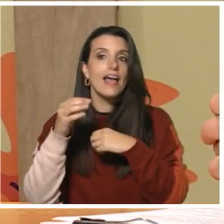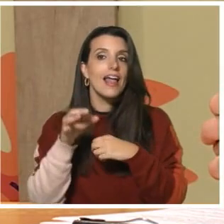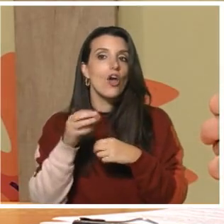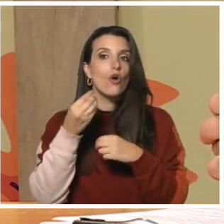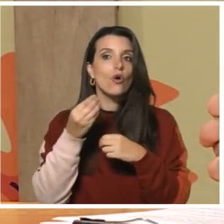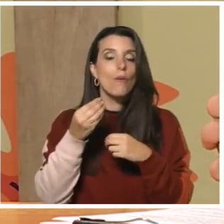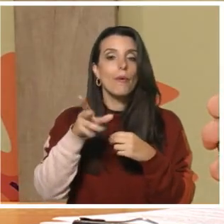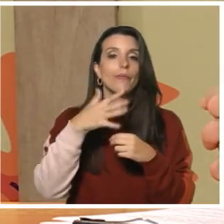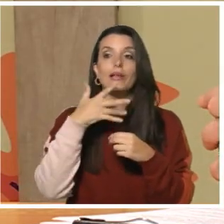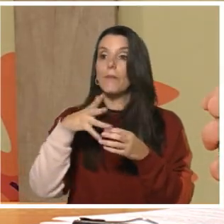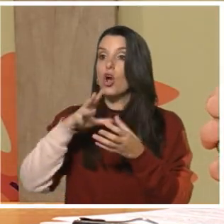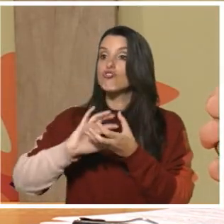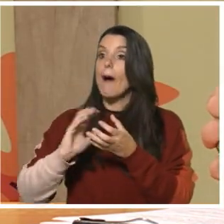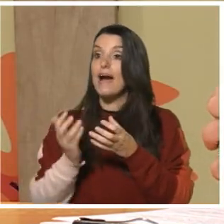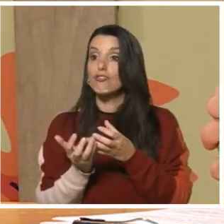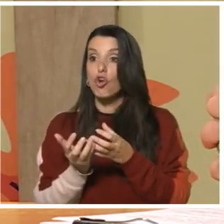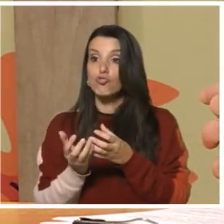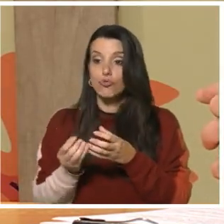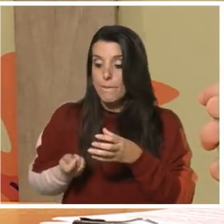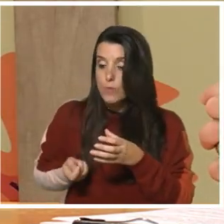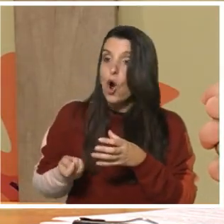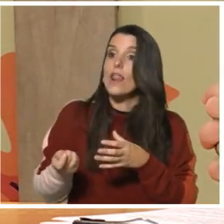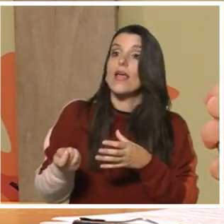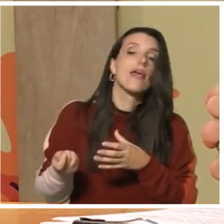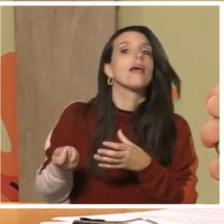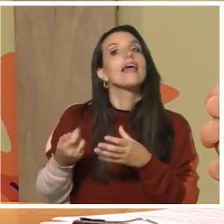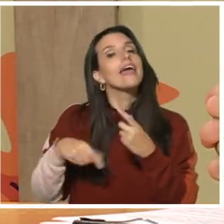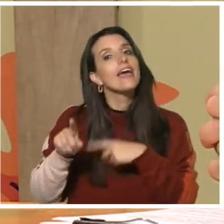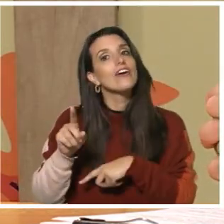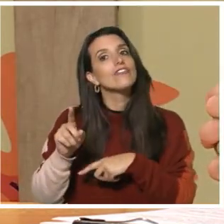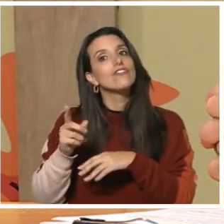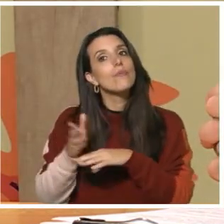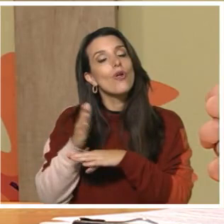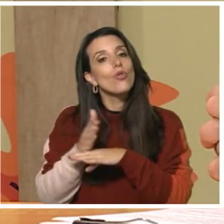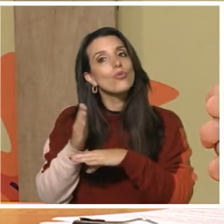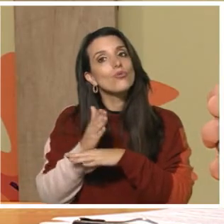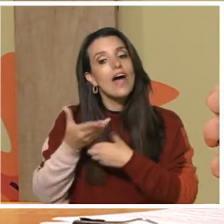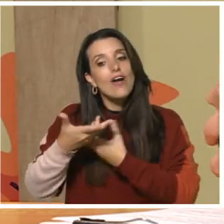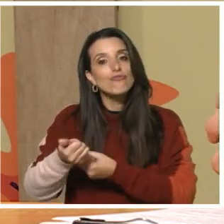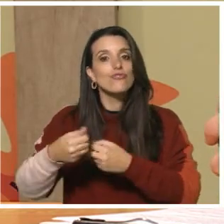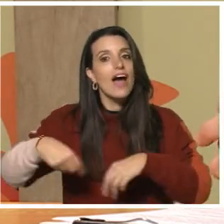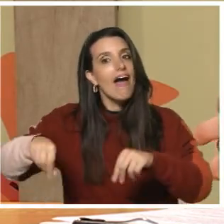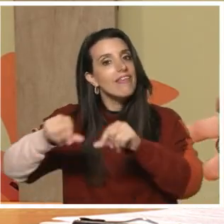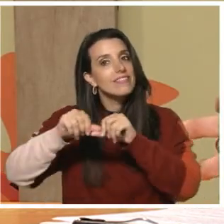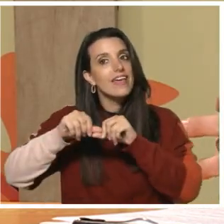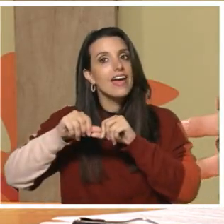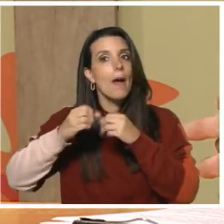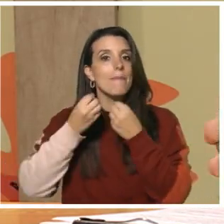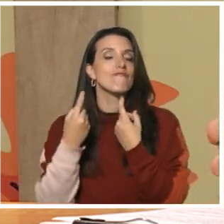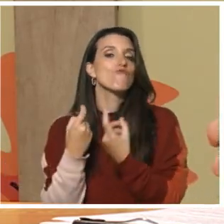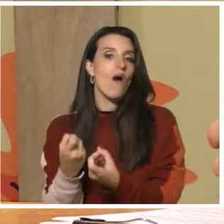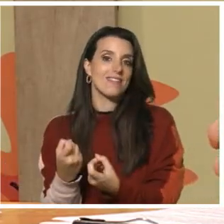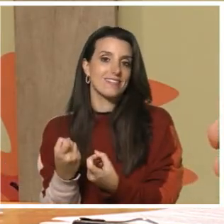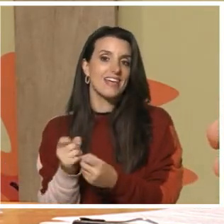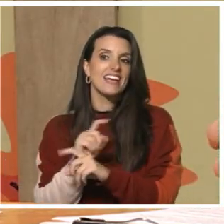entre los zucchinis, un ejemplo que es entonces no hace un monocultivo y ayuda a la tierra a ser más fuerte, ¿verdad?